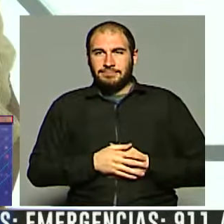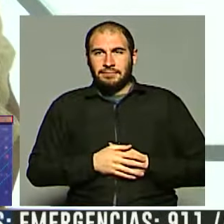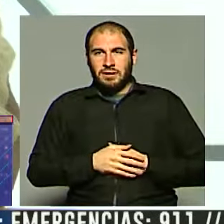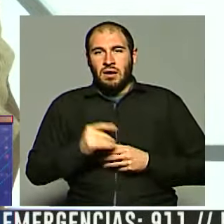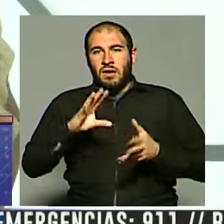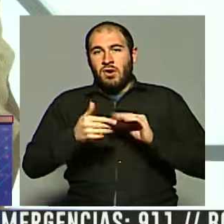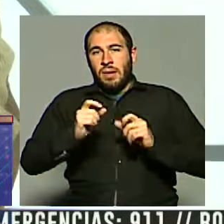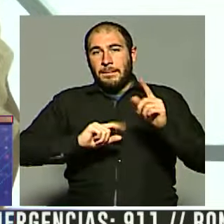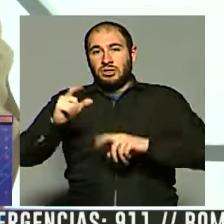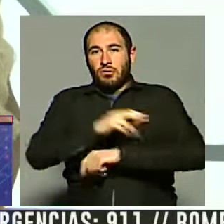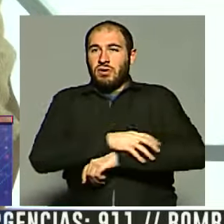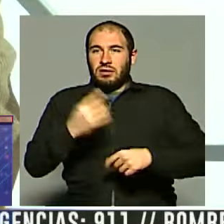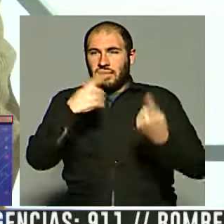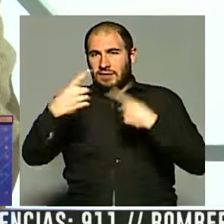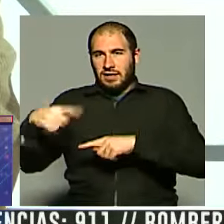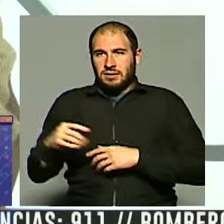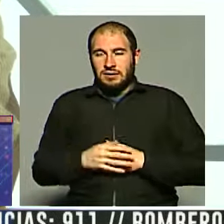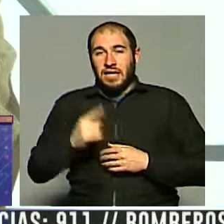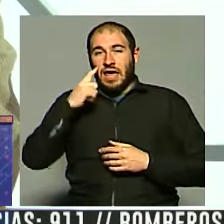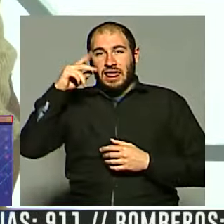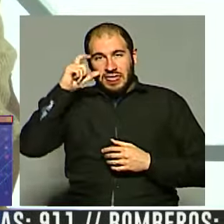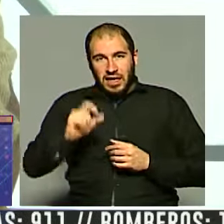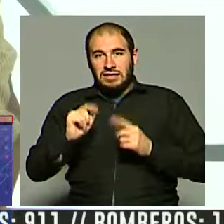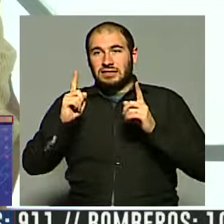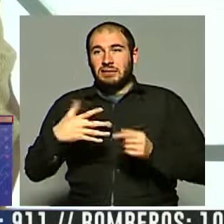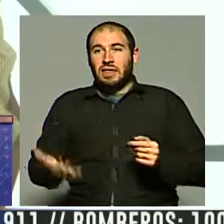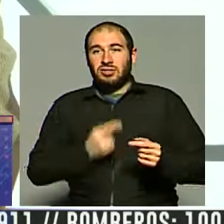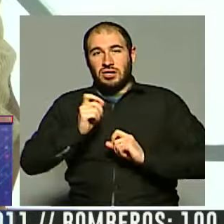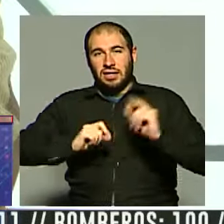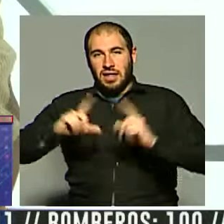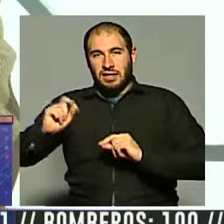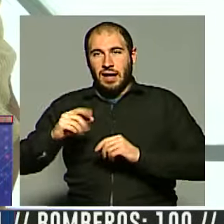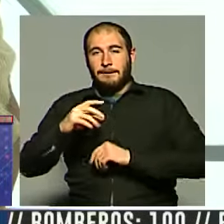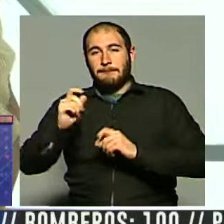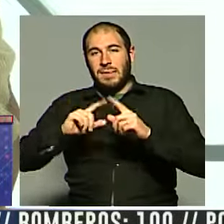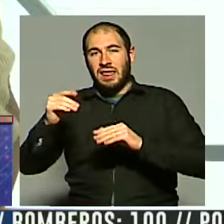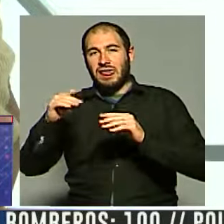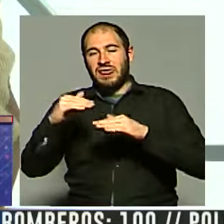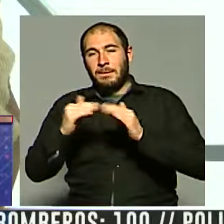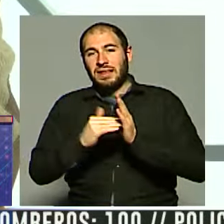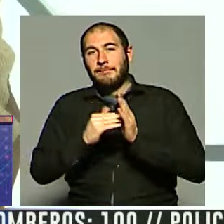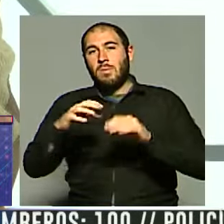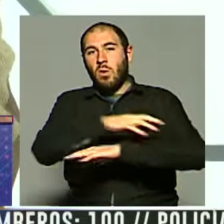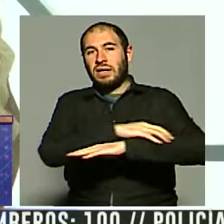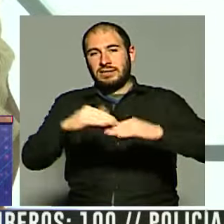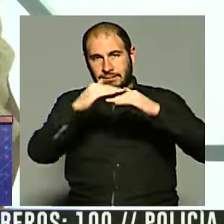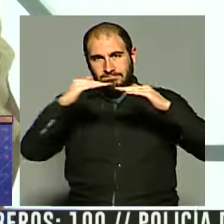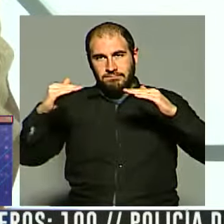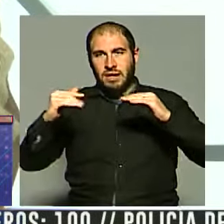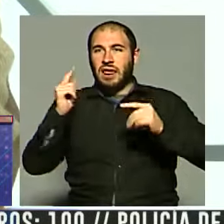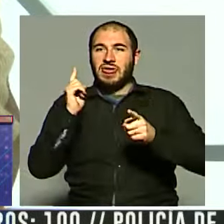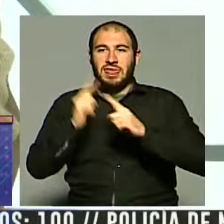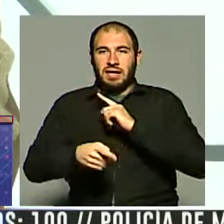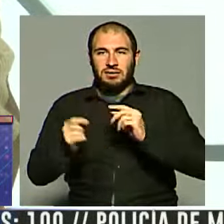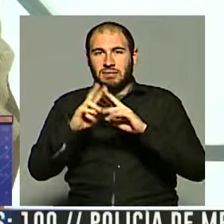distintas formas de medir la pobreza. Tanto el INDEC como las direcciones de estadística los miden en base a la línea de pobreza que está relacionada